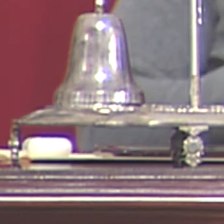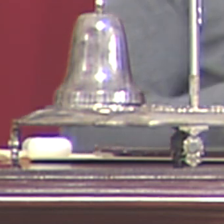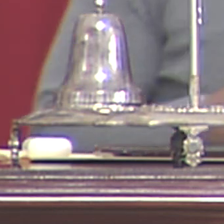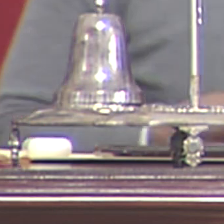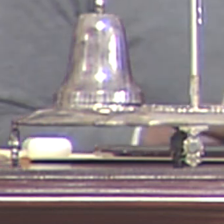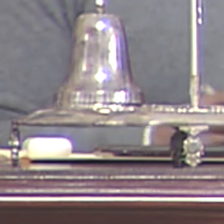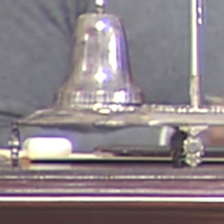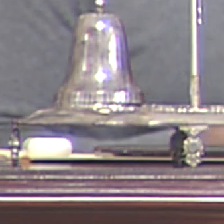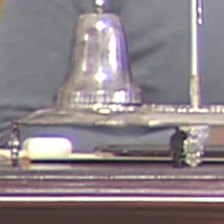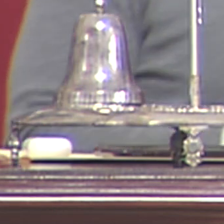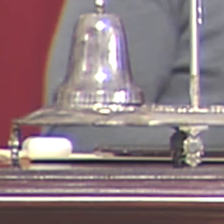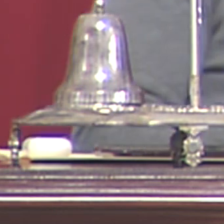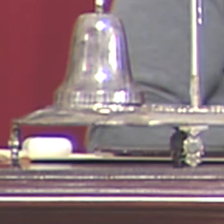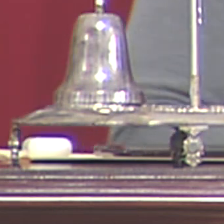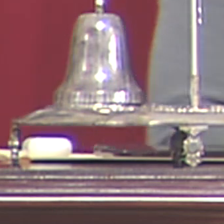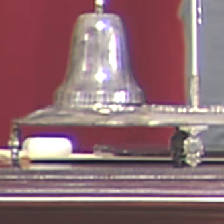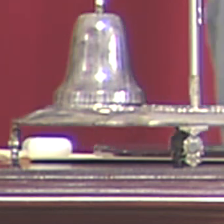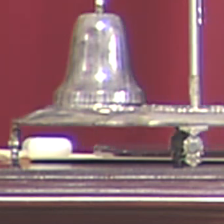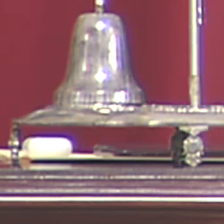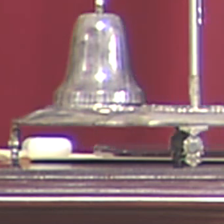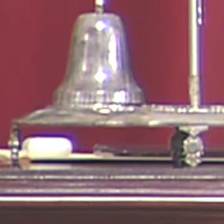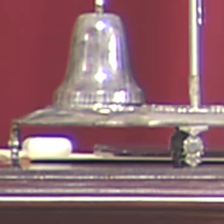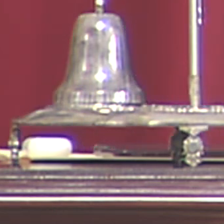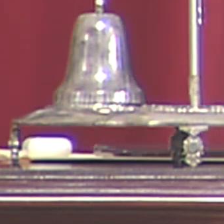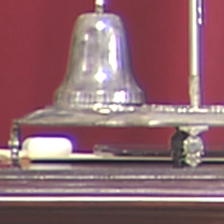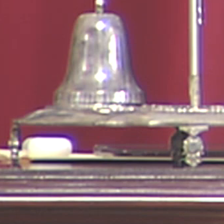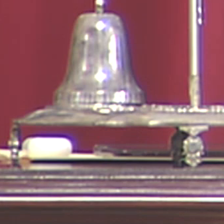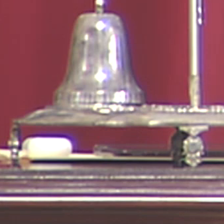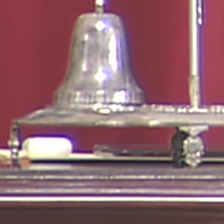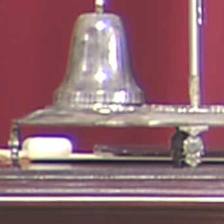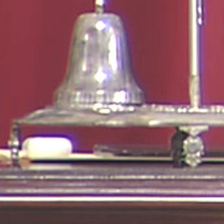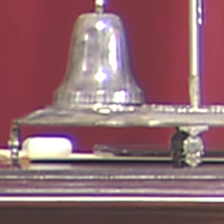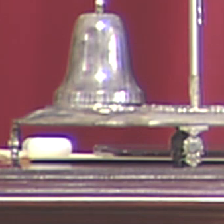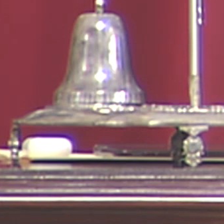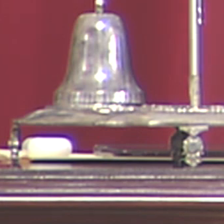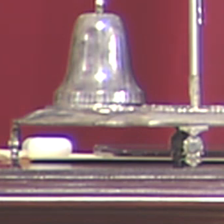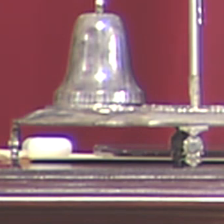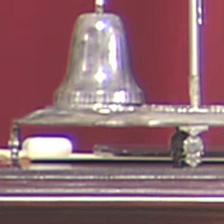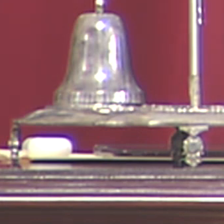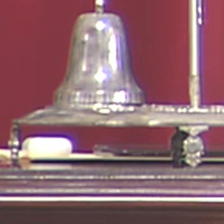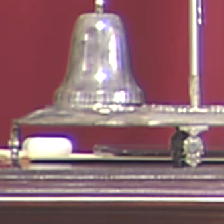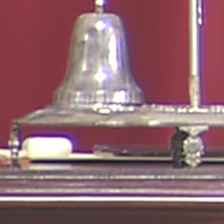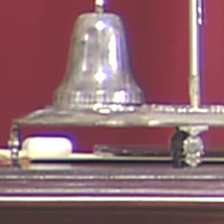sesión solemne es de conformidad con el acuerdo